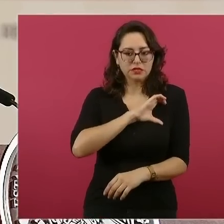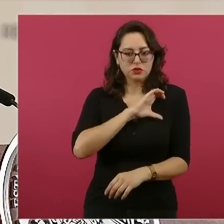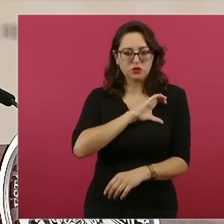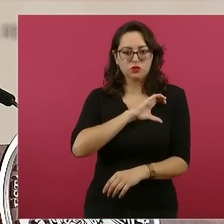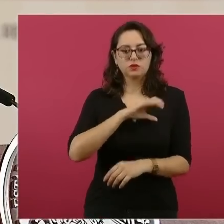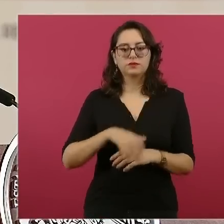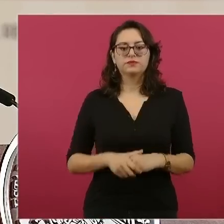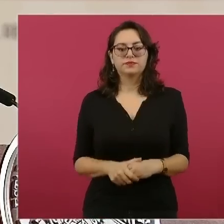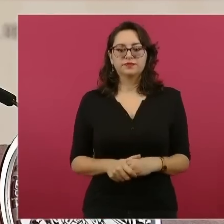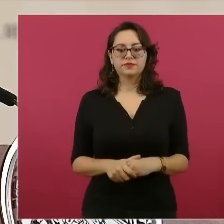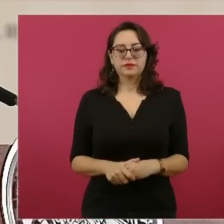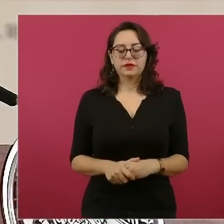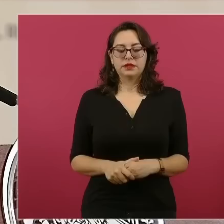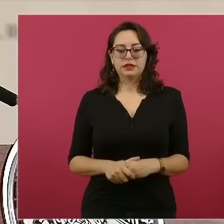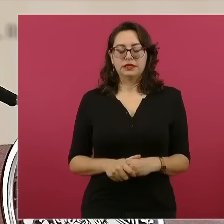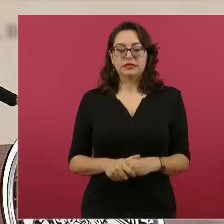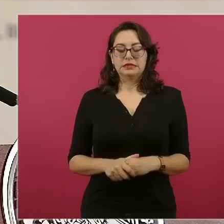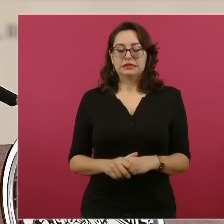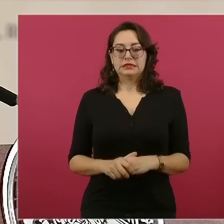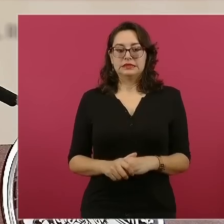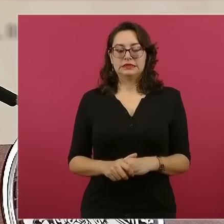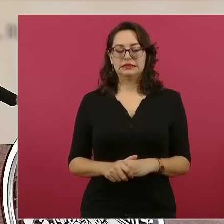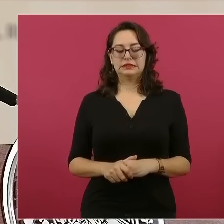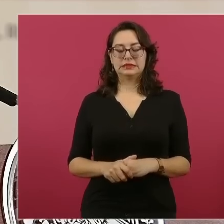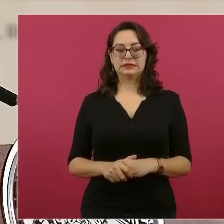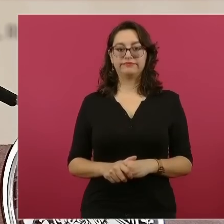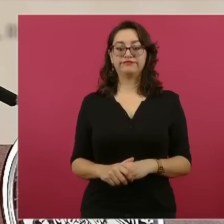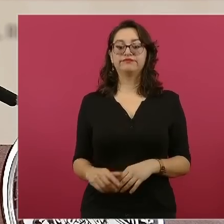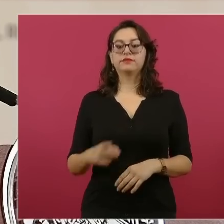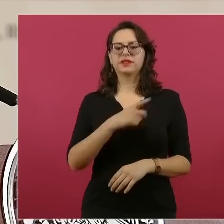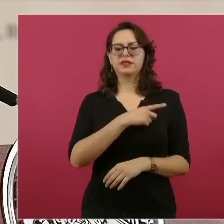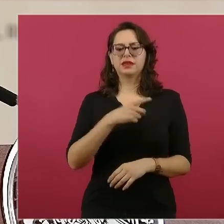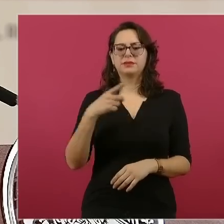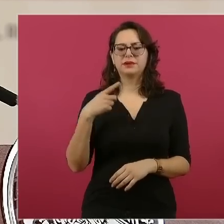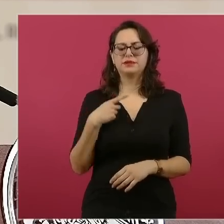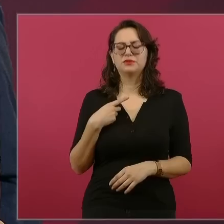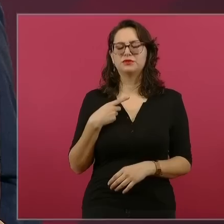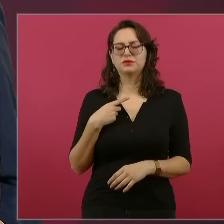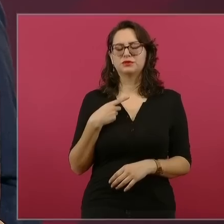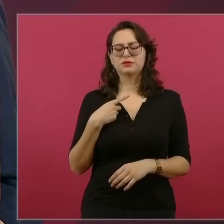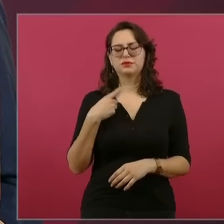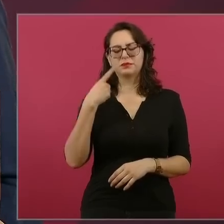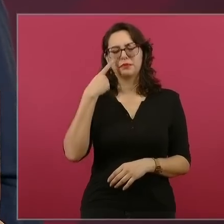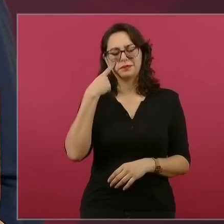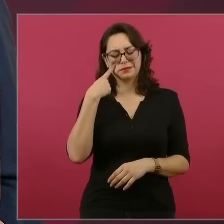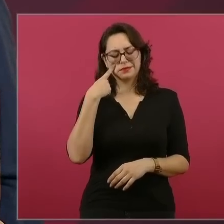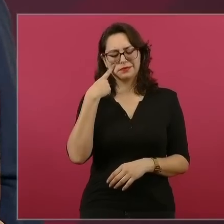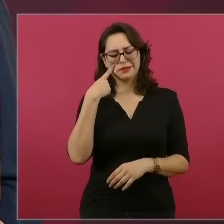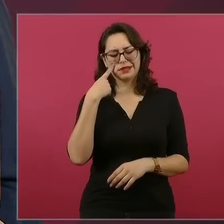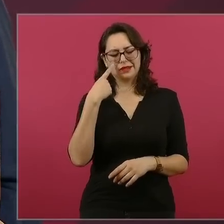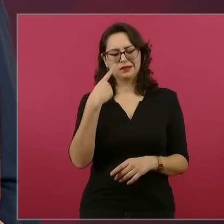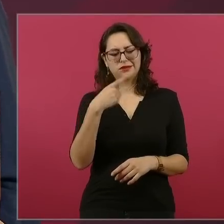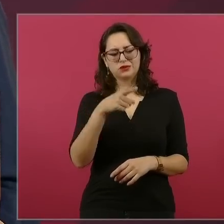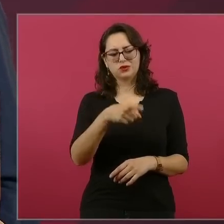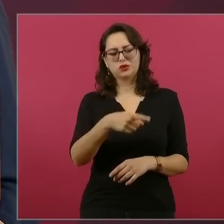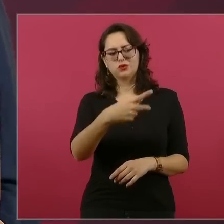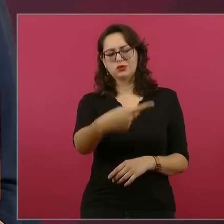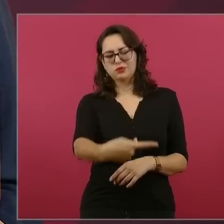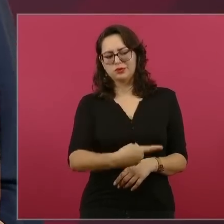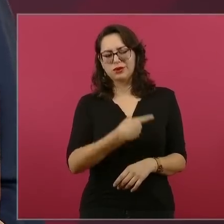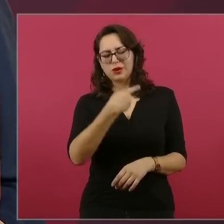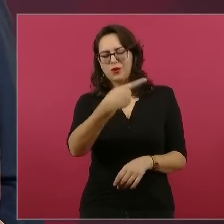Hay que ver las fuentes. Me estás preguntando a partir de